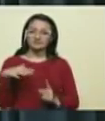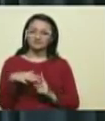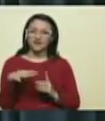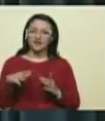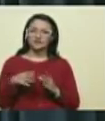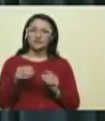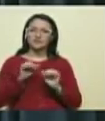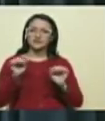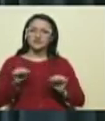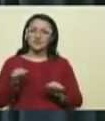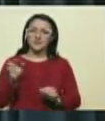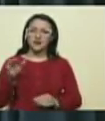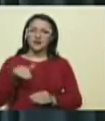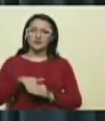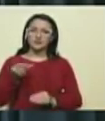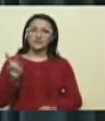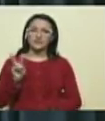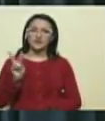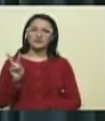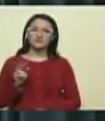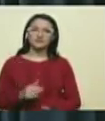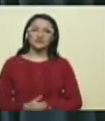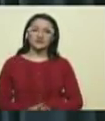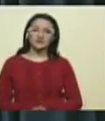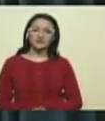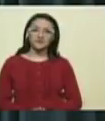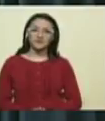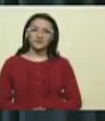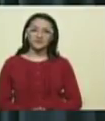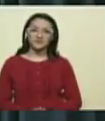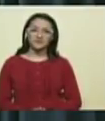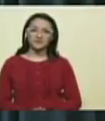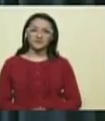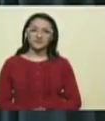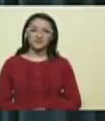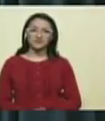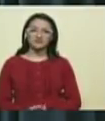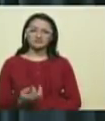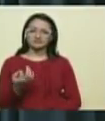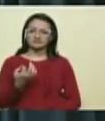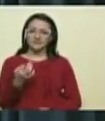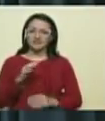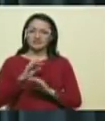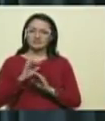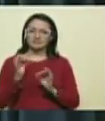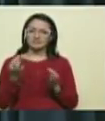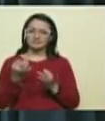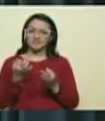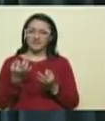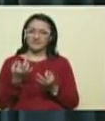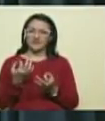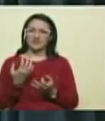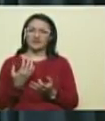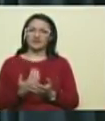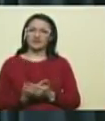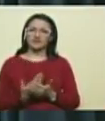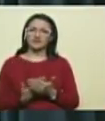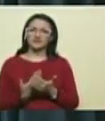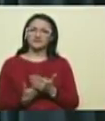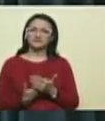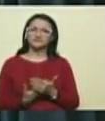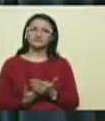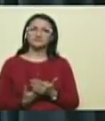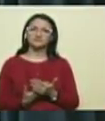sistema electoral venezolano, que es inexpugnable, que es absolutamente transparente. No es más que